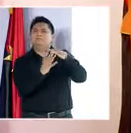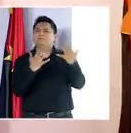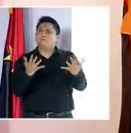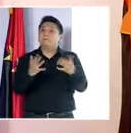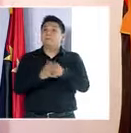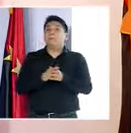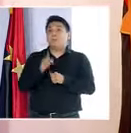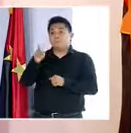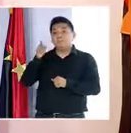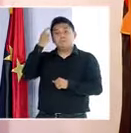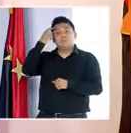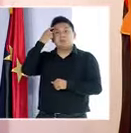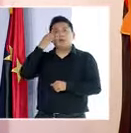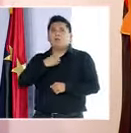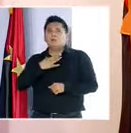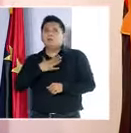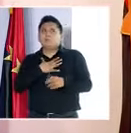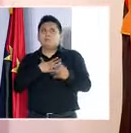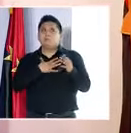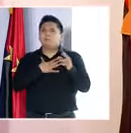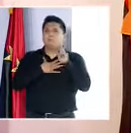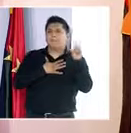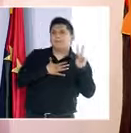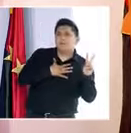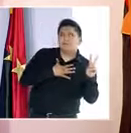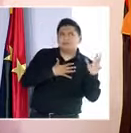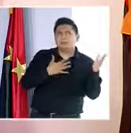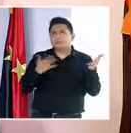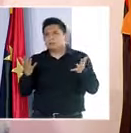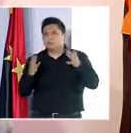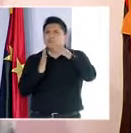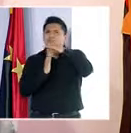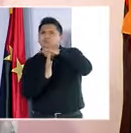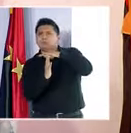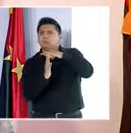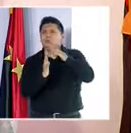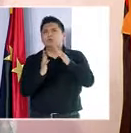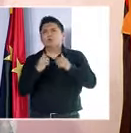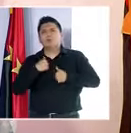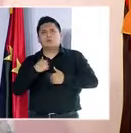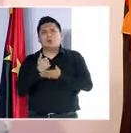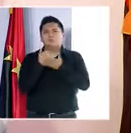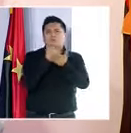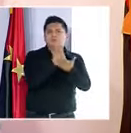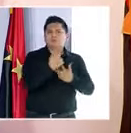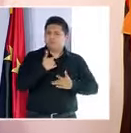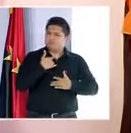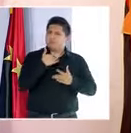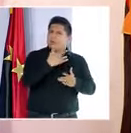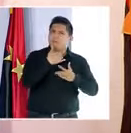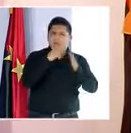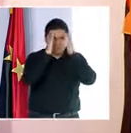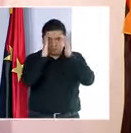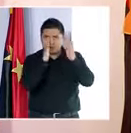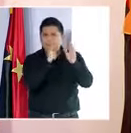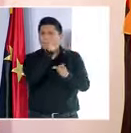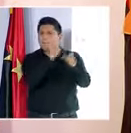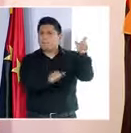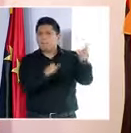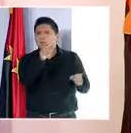gran oportunidad para lograr que de manera solidaria atendiéramos a ese